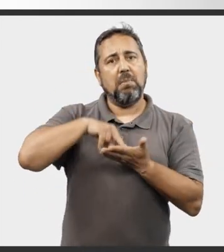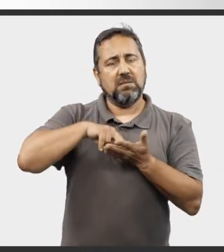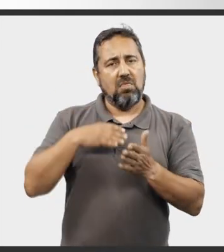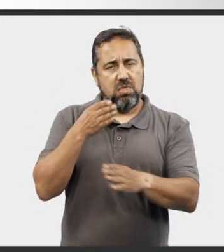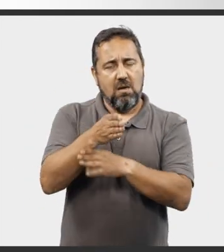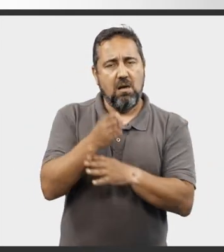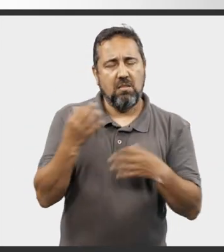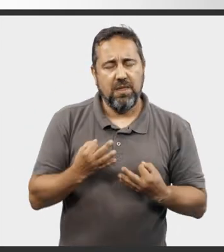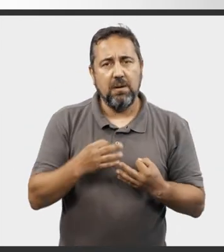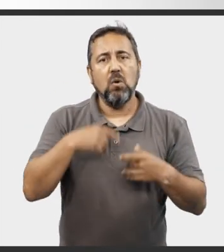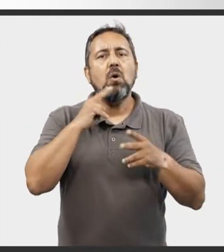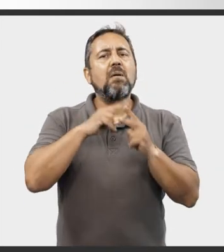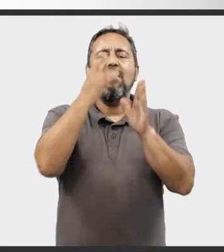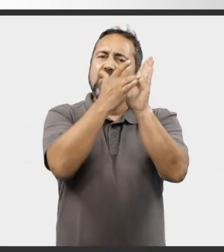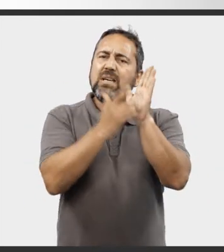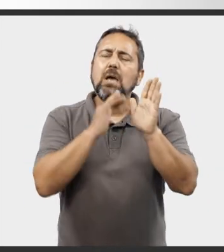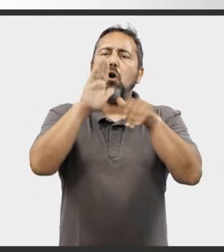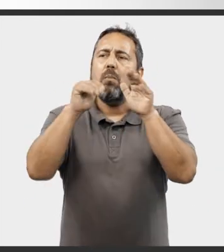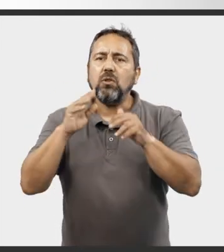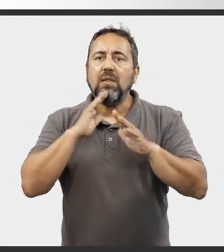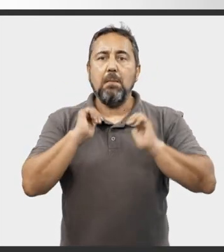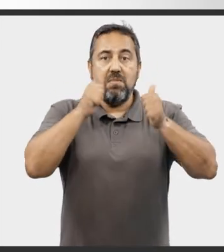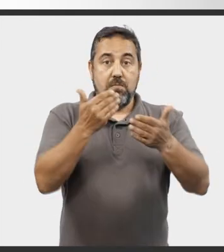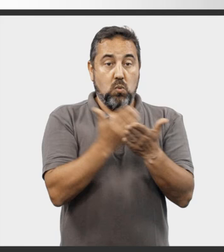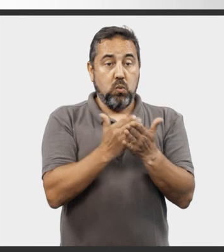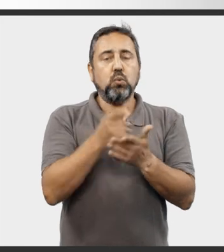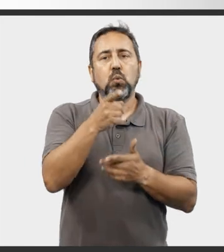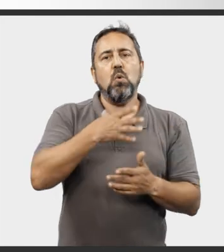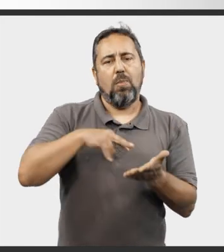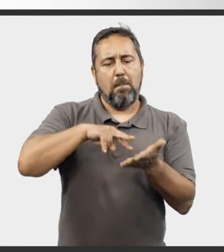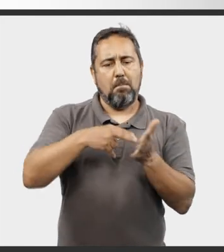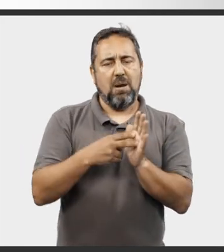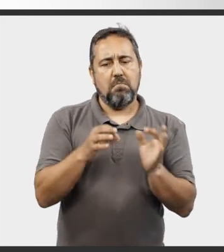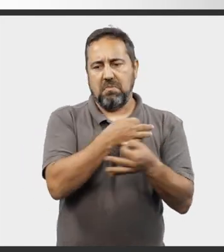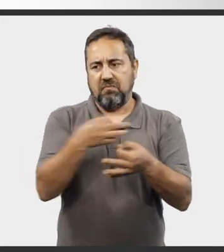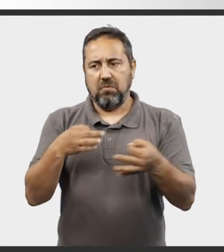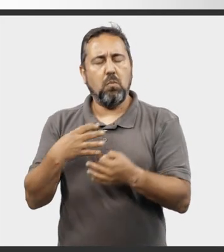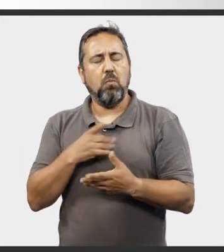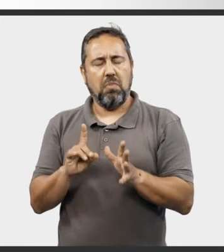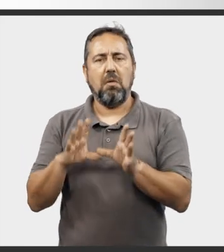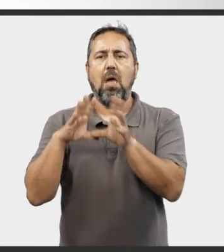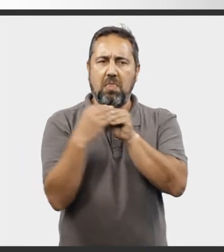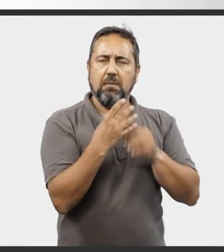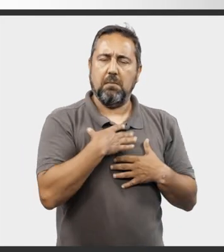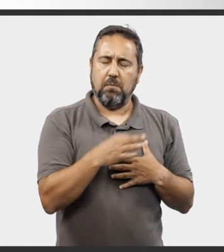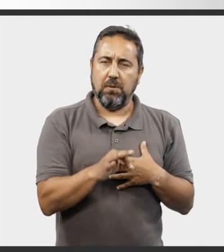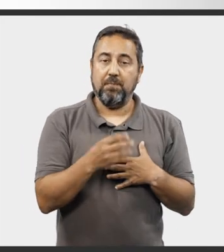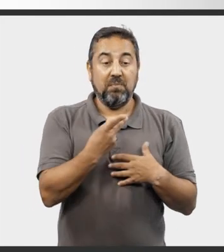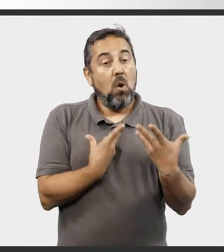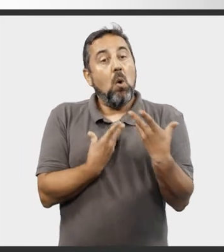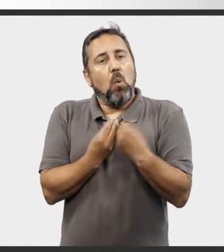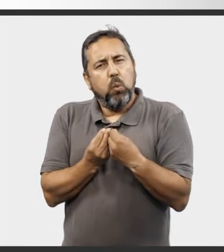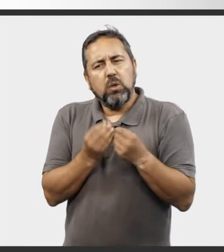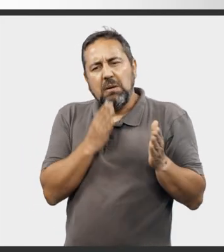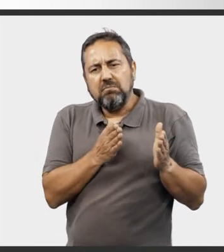de las convocatorias correspondientes al inicio del curso para que puedas planificar te adecuadamente juntos recorreremos un camino en el que